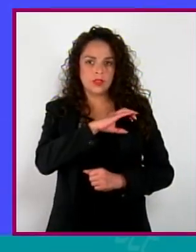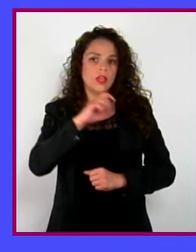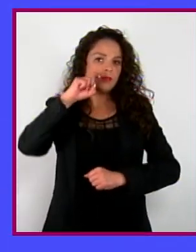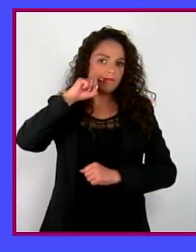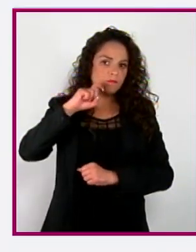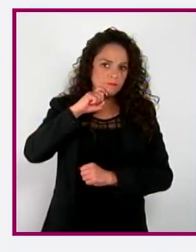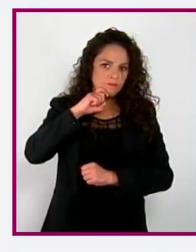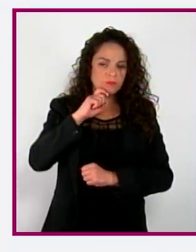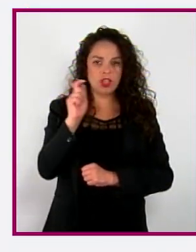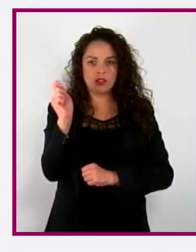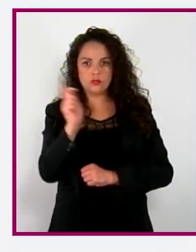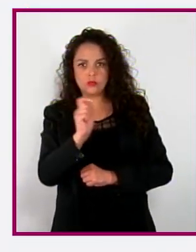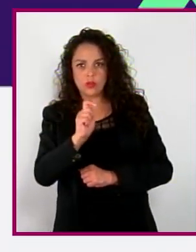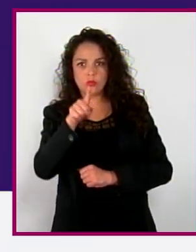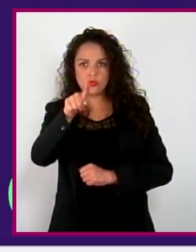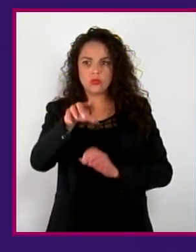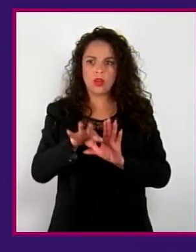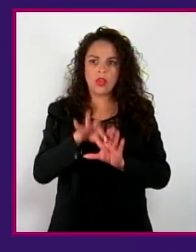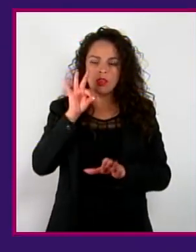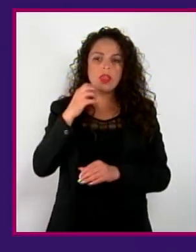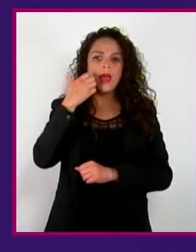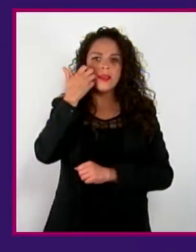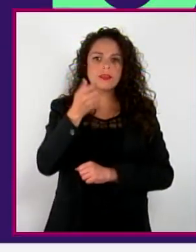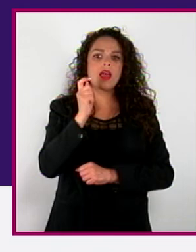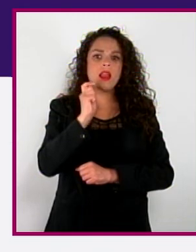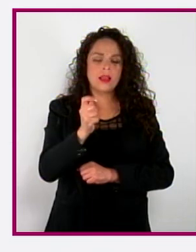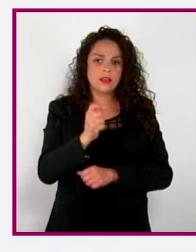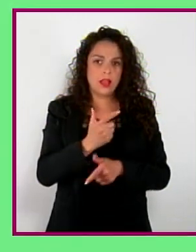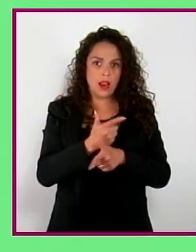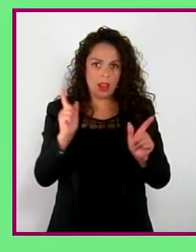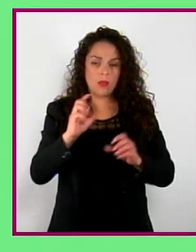al noviazgo y a elegir su estado civil, así como la